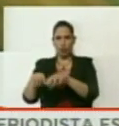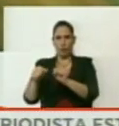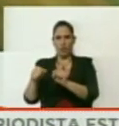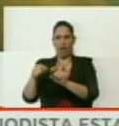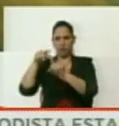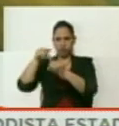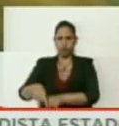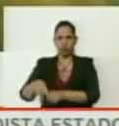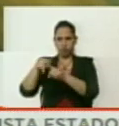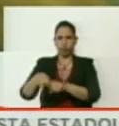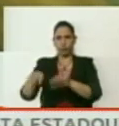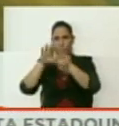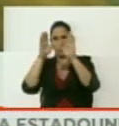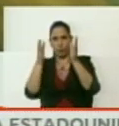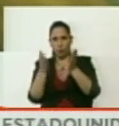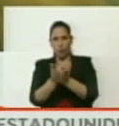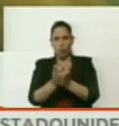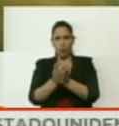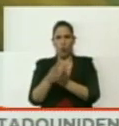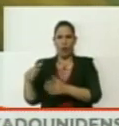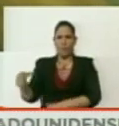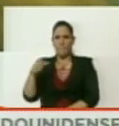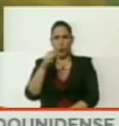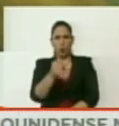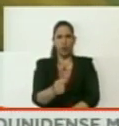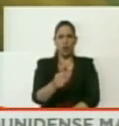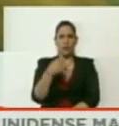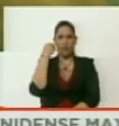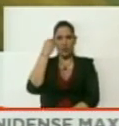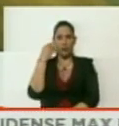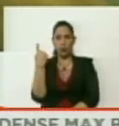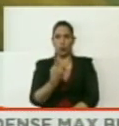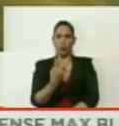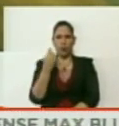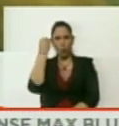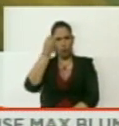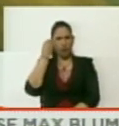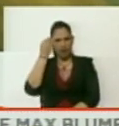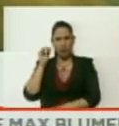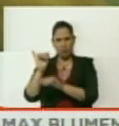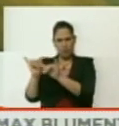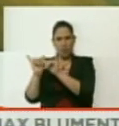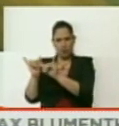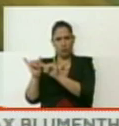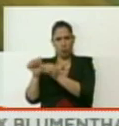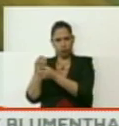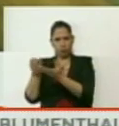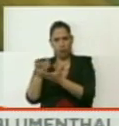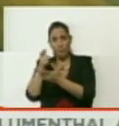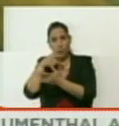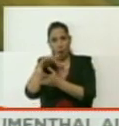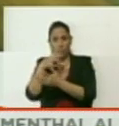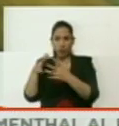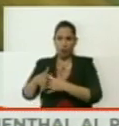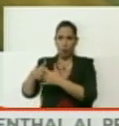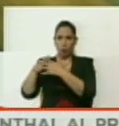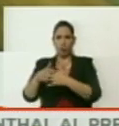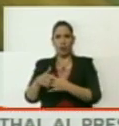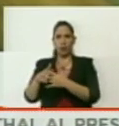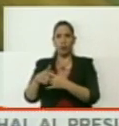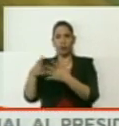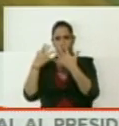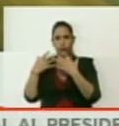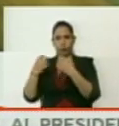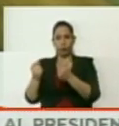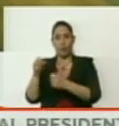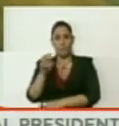reinar en el mundo e imponer su pensamiento único. Concéntrense en eso y que el pueblo de los Estados Unidos así lo entienda.